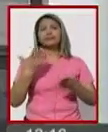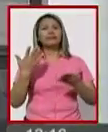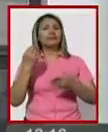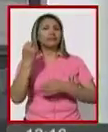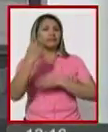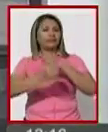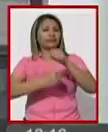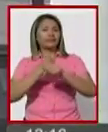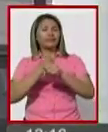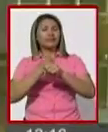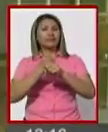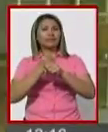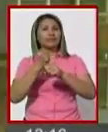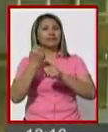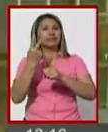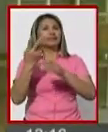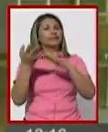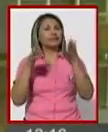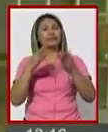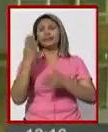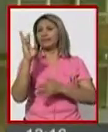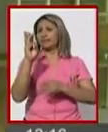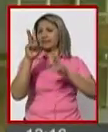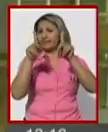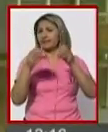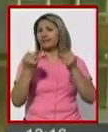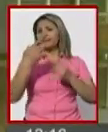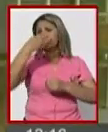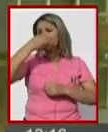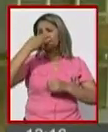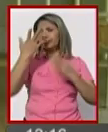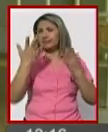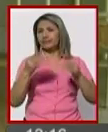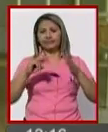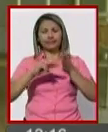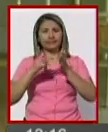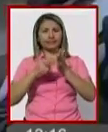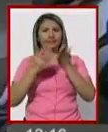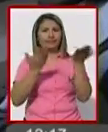año. Lamentablemente, existen 6 personas con influenza